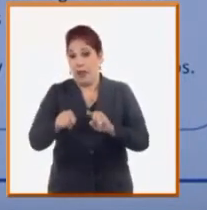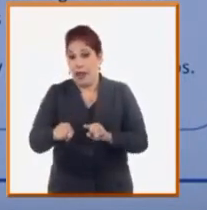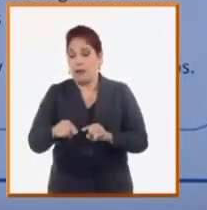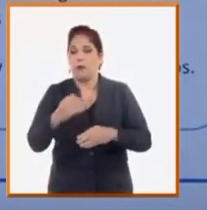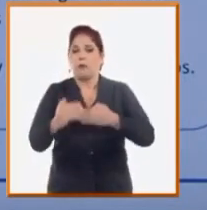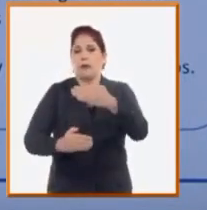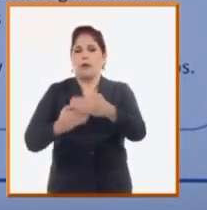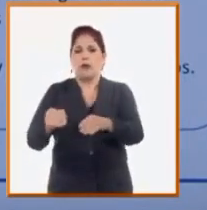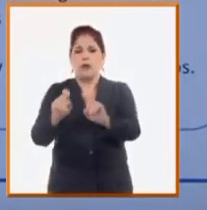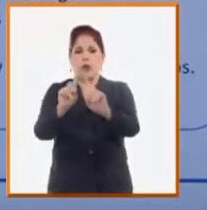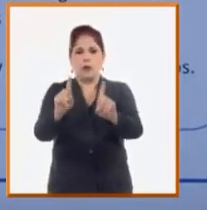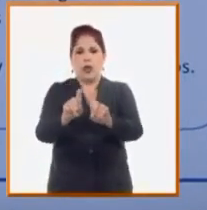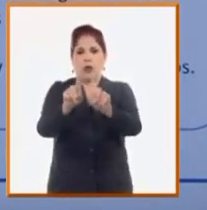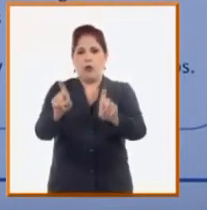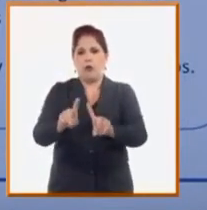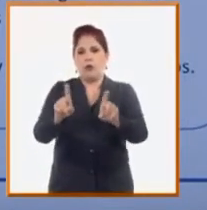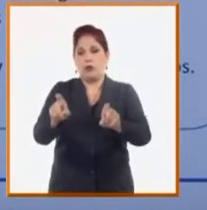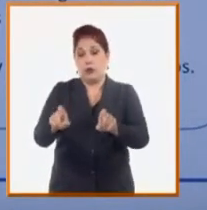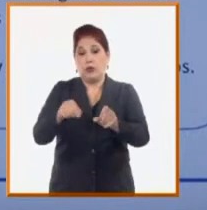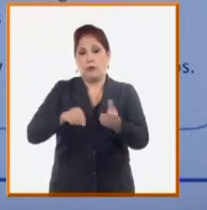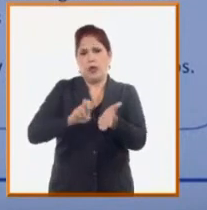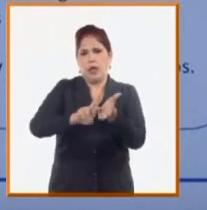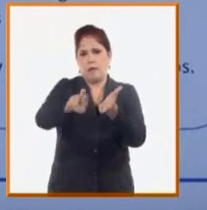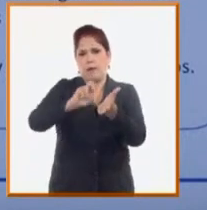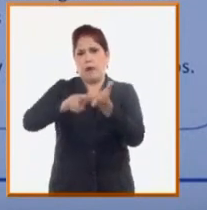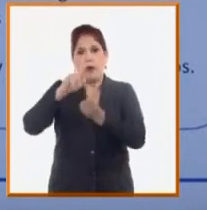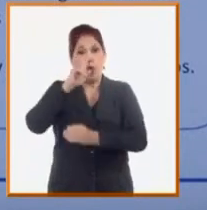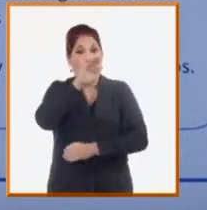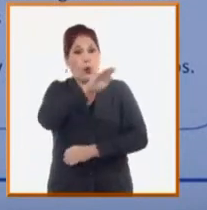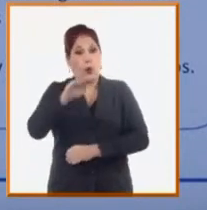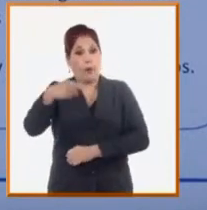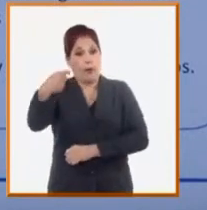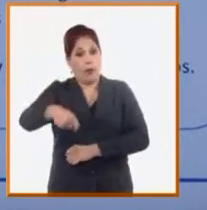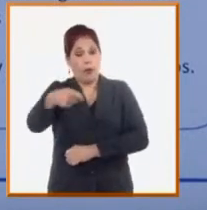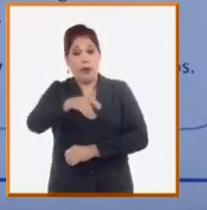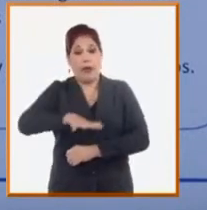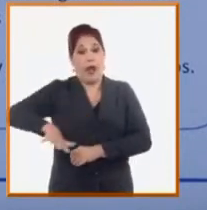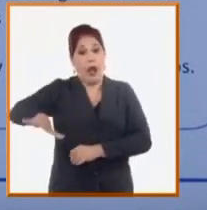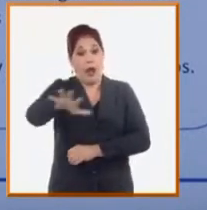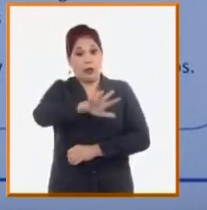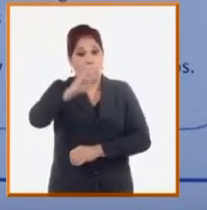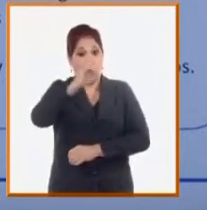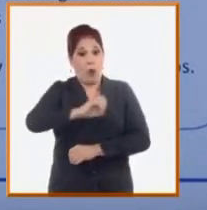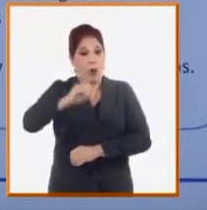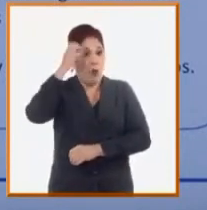proceso de consulta, es decir, se enviaron las normas jurídicas vigentes a todos los organismos de la